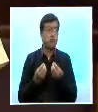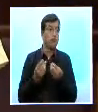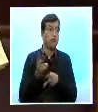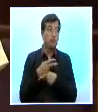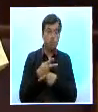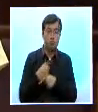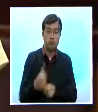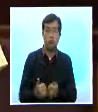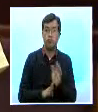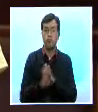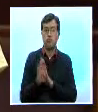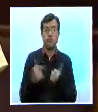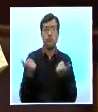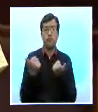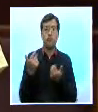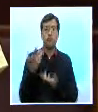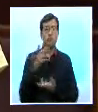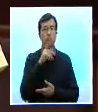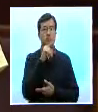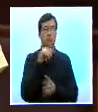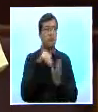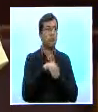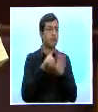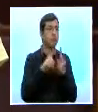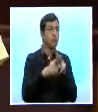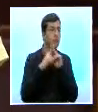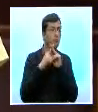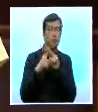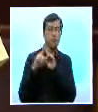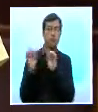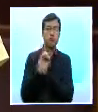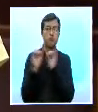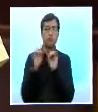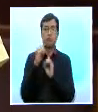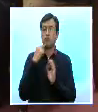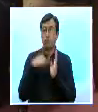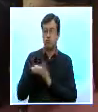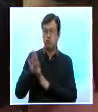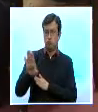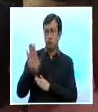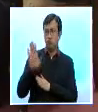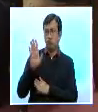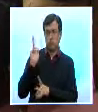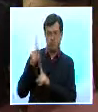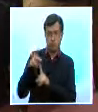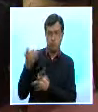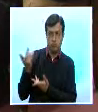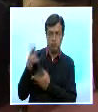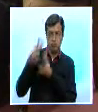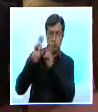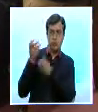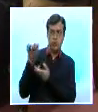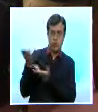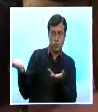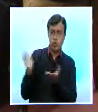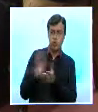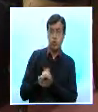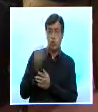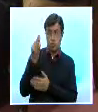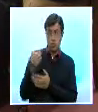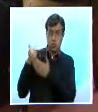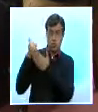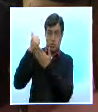teniendo créditos en ninguna institución financiera por ejemplo su caso en particular usted me imagino que también es uno de los que se va a beneficiar